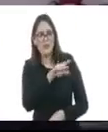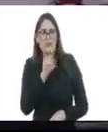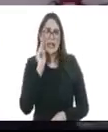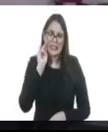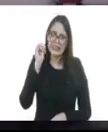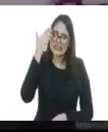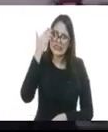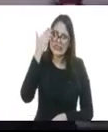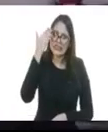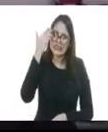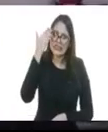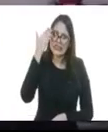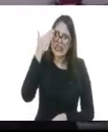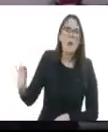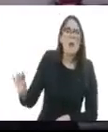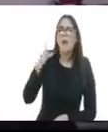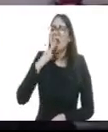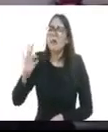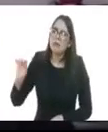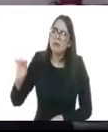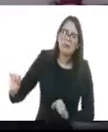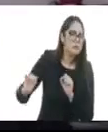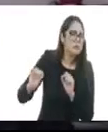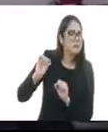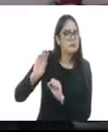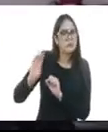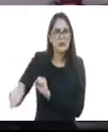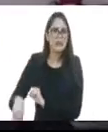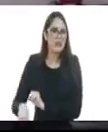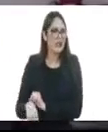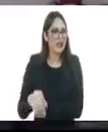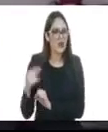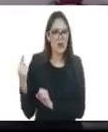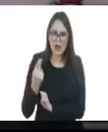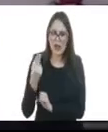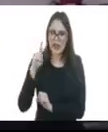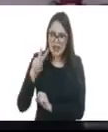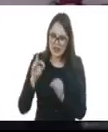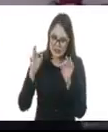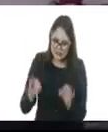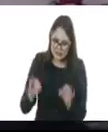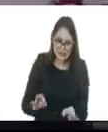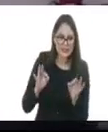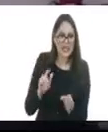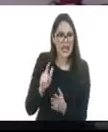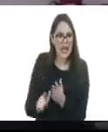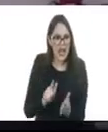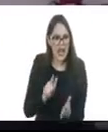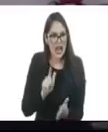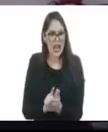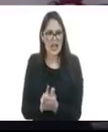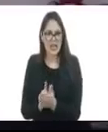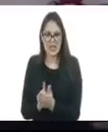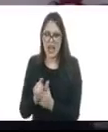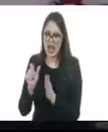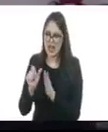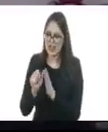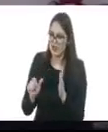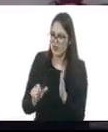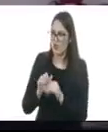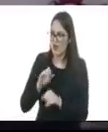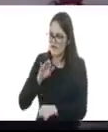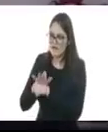hay políticas públicas realmente relevantes que rescaten